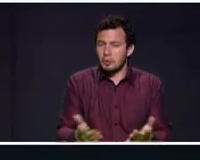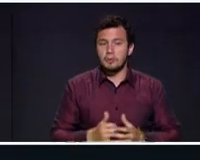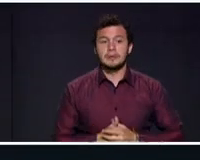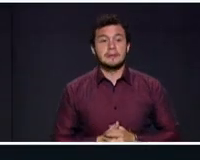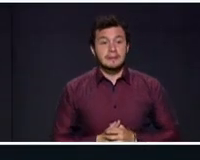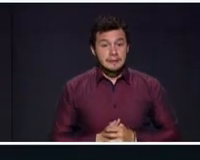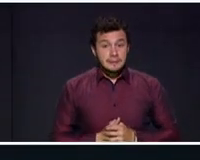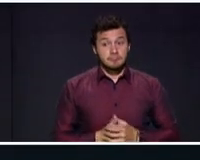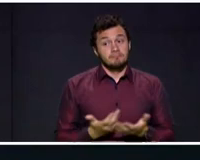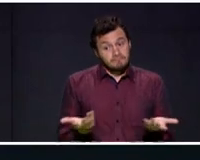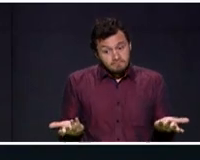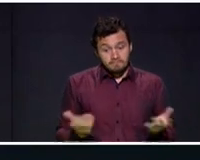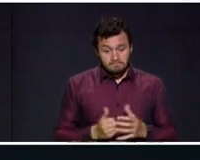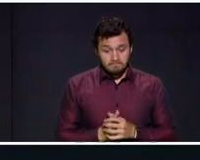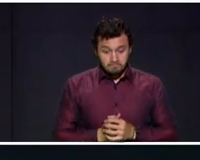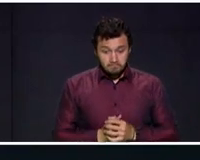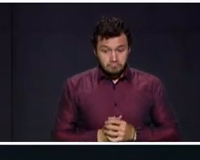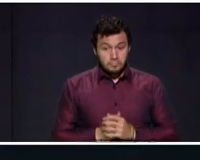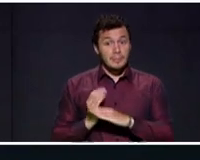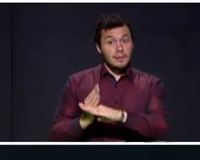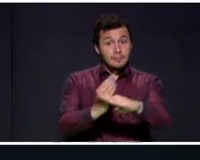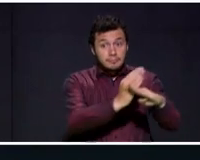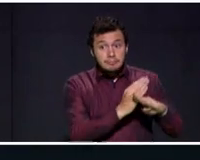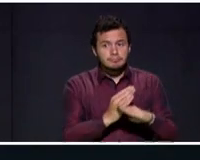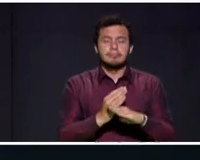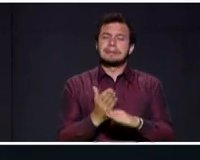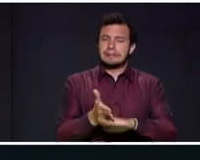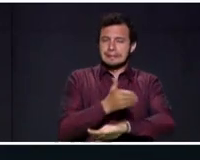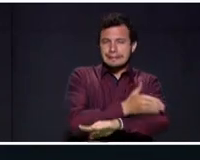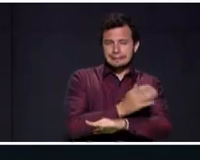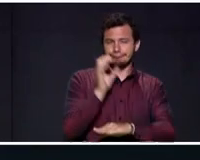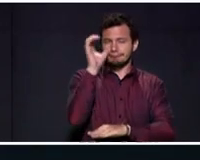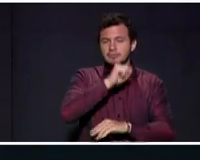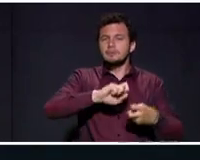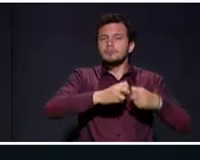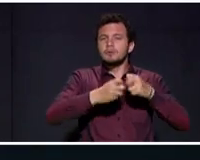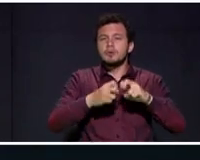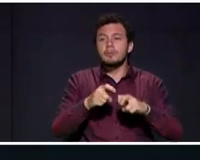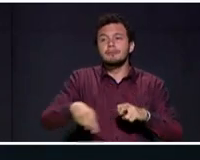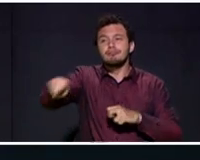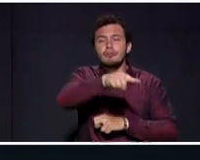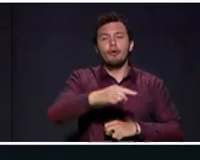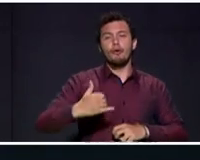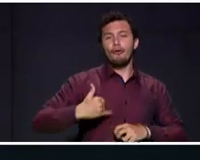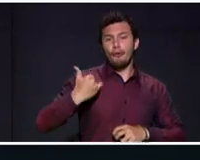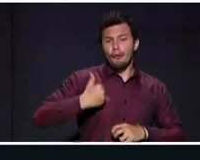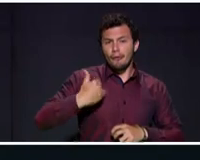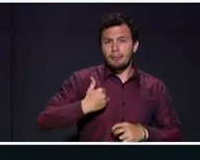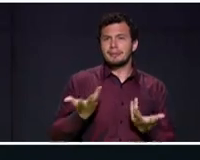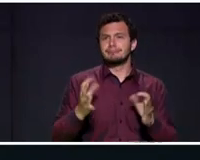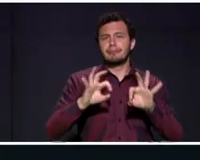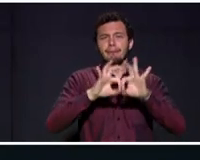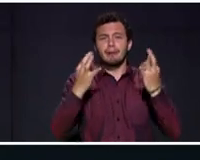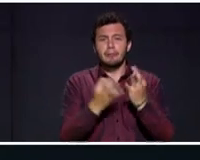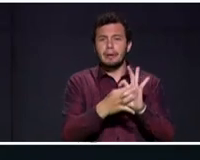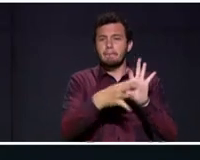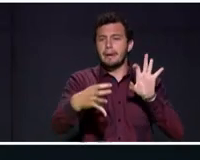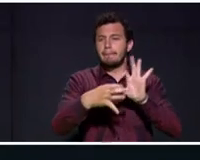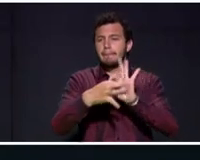problemática previa y es las dificultades en la formación de nuestros jóvenes las familias están destruidas hay una